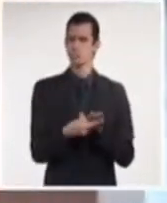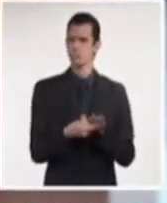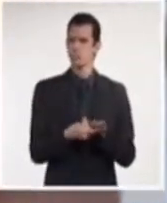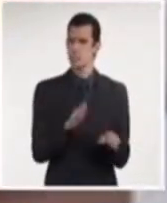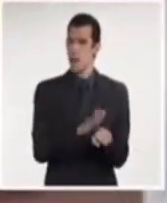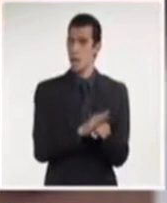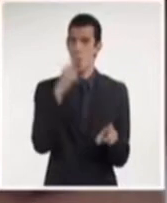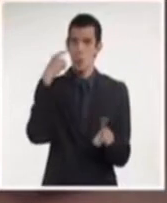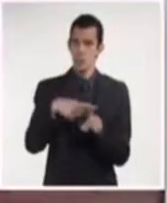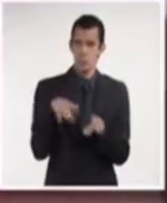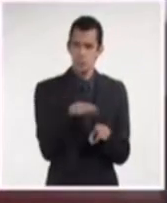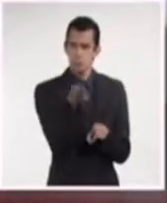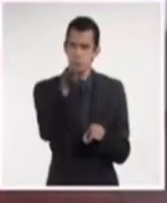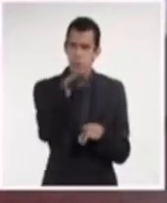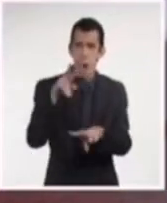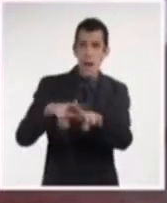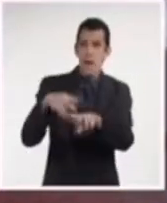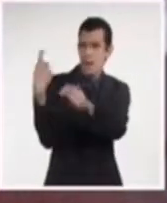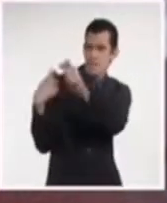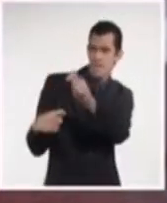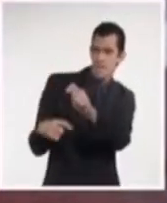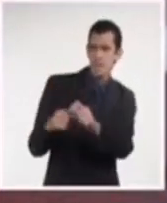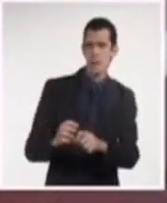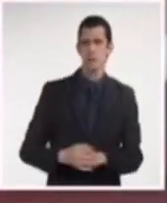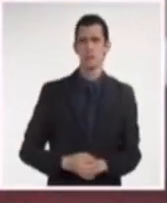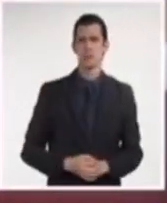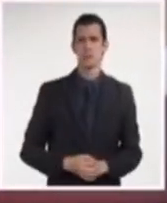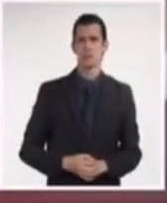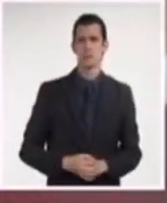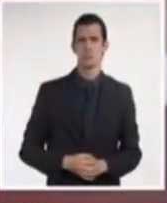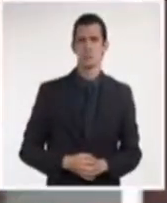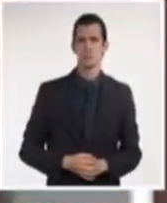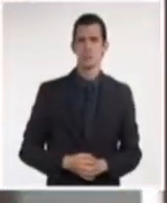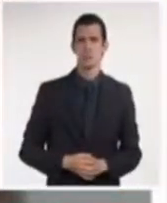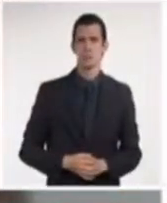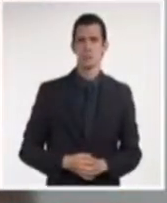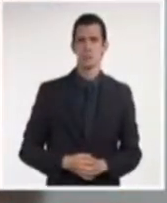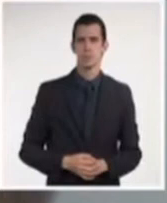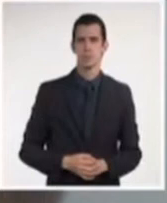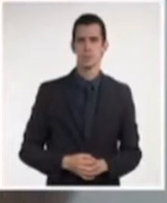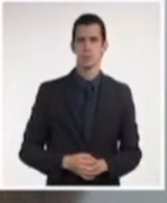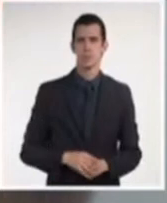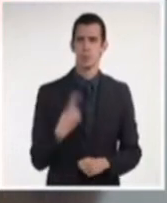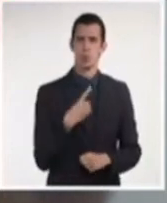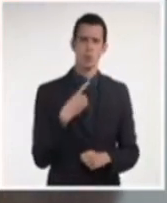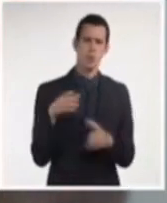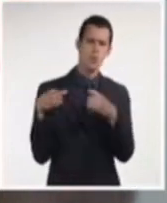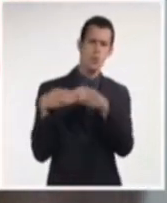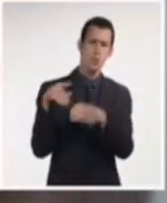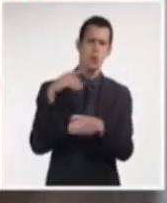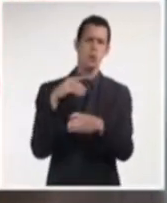fue el mismo modus operandi que emplearan un grupo de personas cuyo accionar fue detectado y enfrentado. Investigamos un grupo de ciudadanos